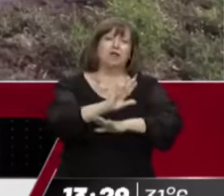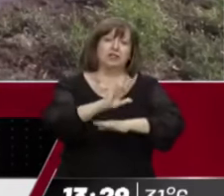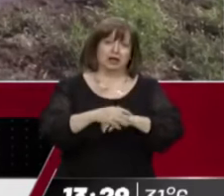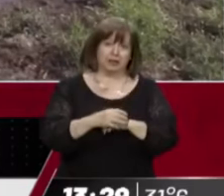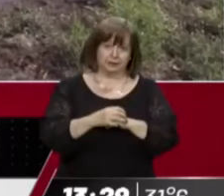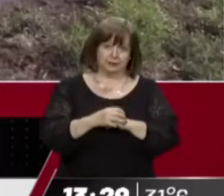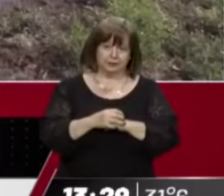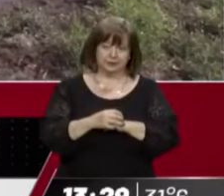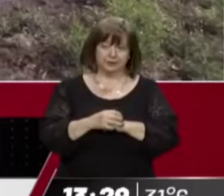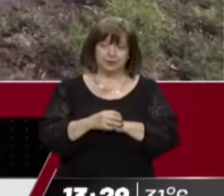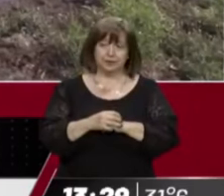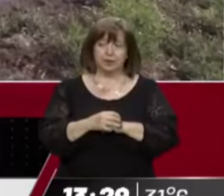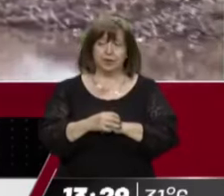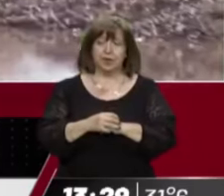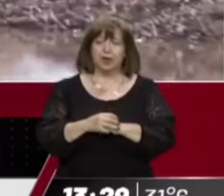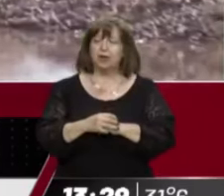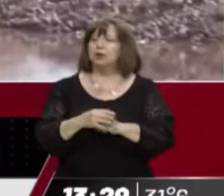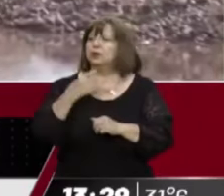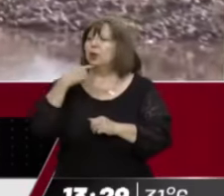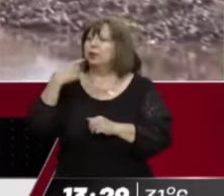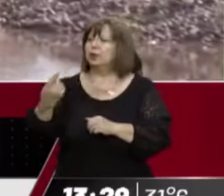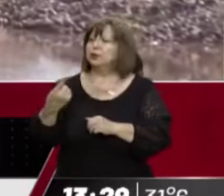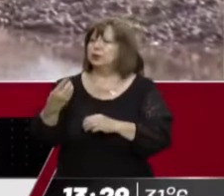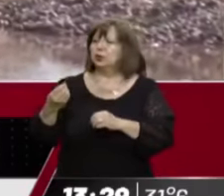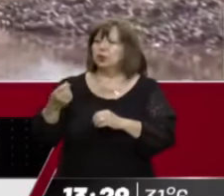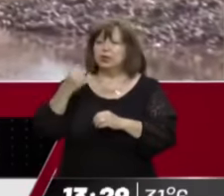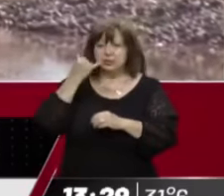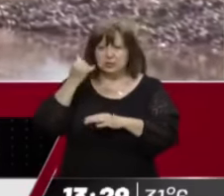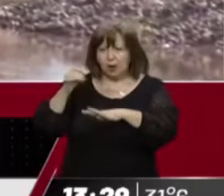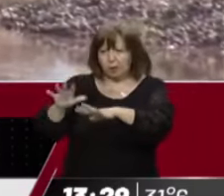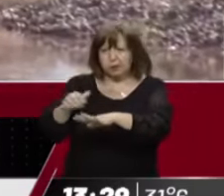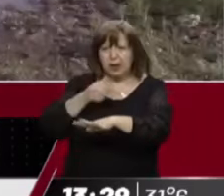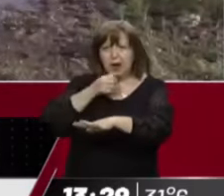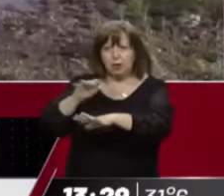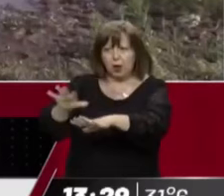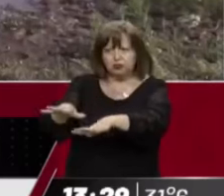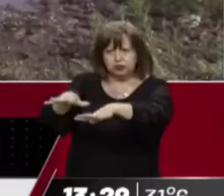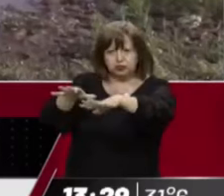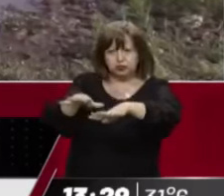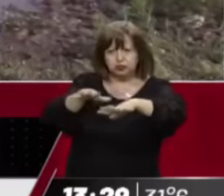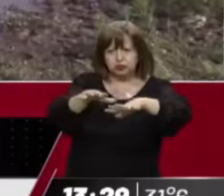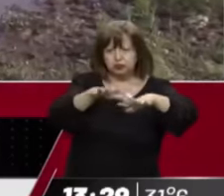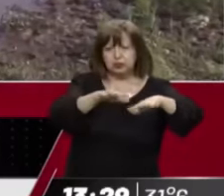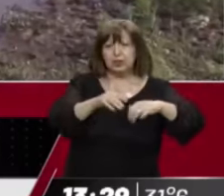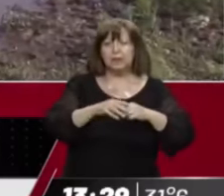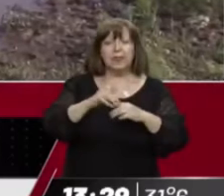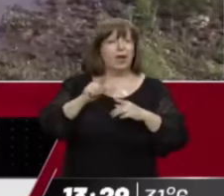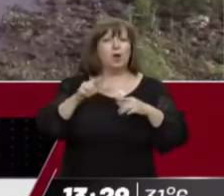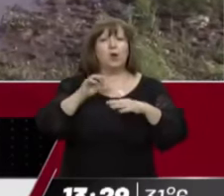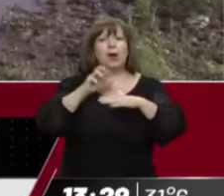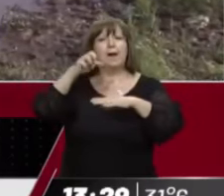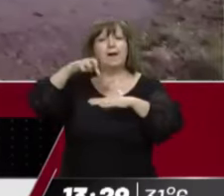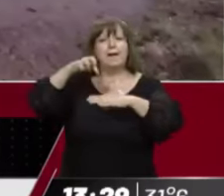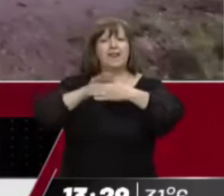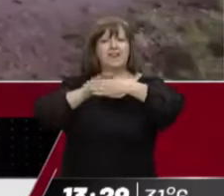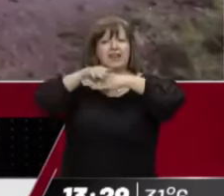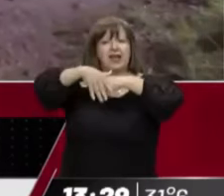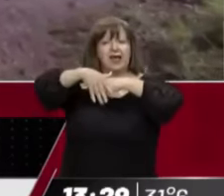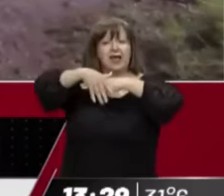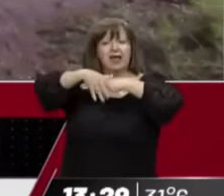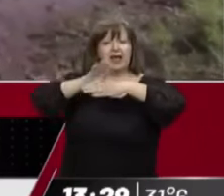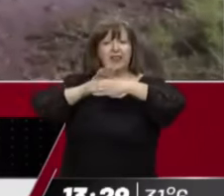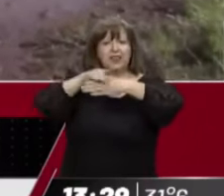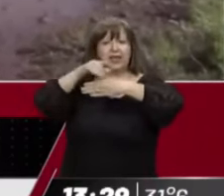así con inundaciones aumentos del cauce pero sin embargo las puertas del dique van a seguir abriéndose Eh sí